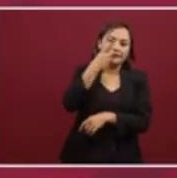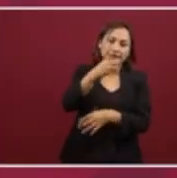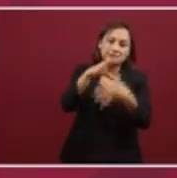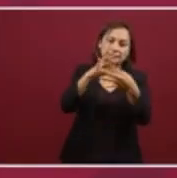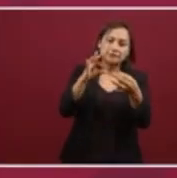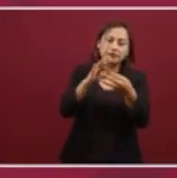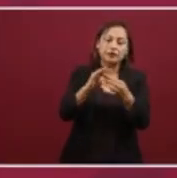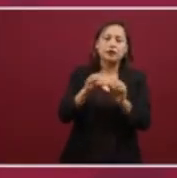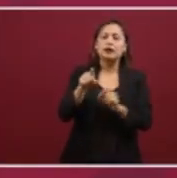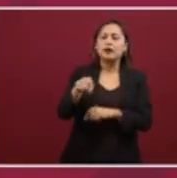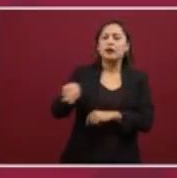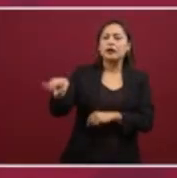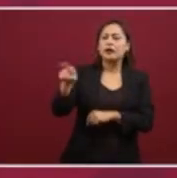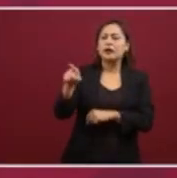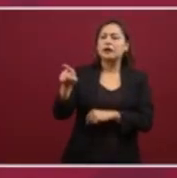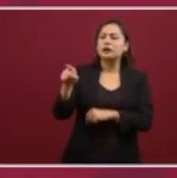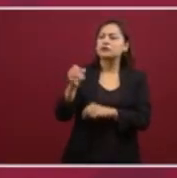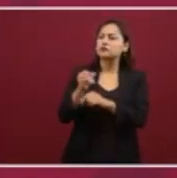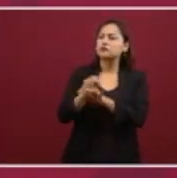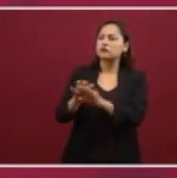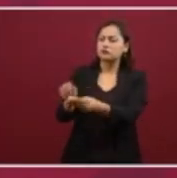informan